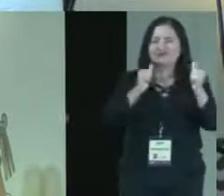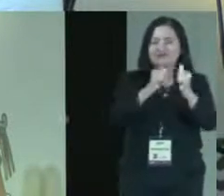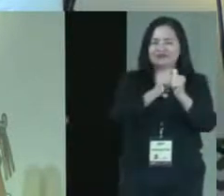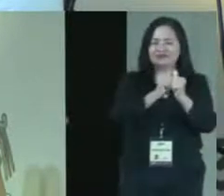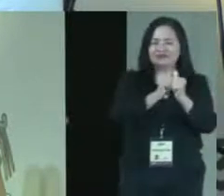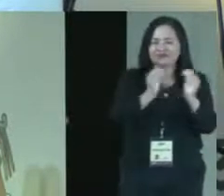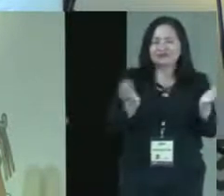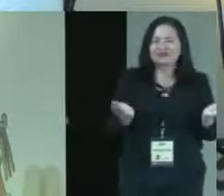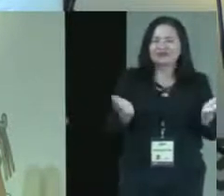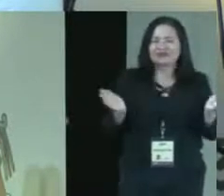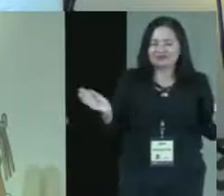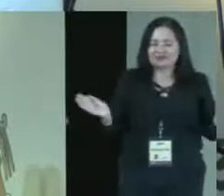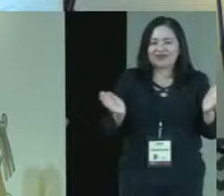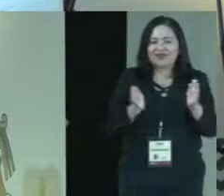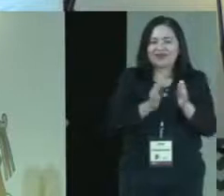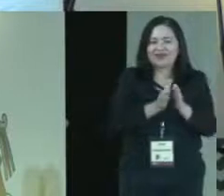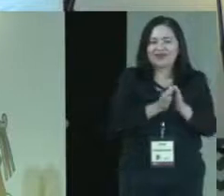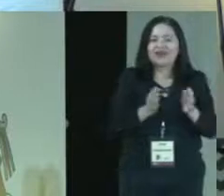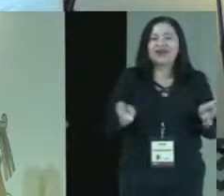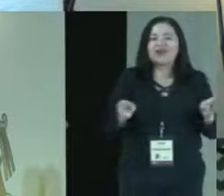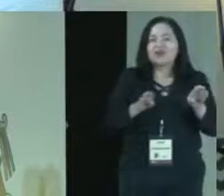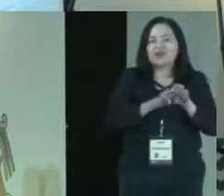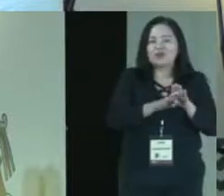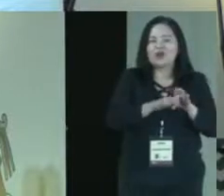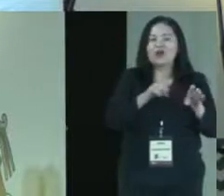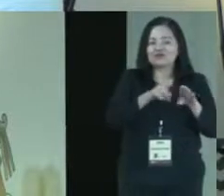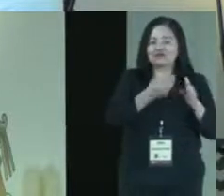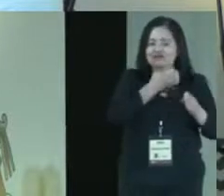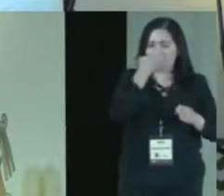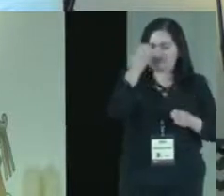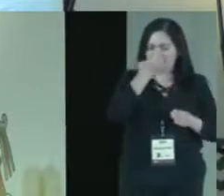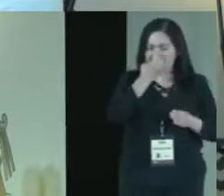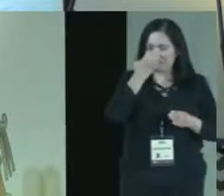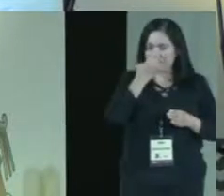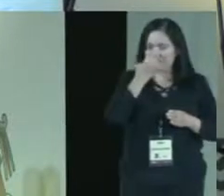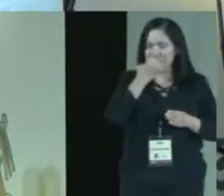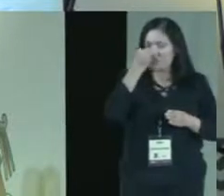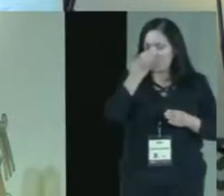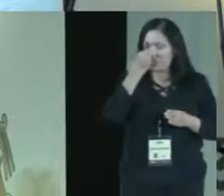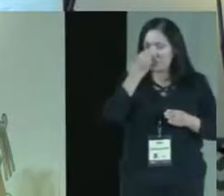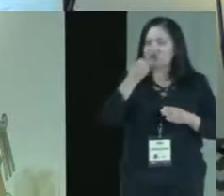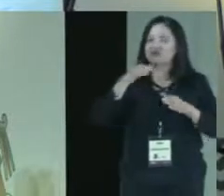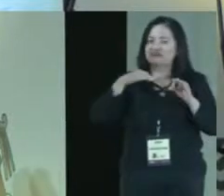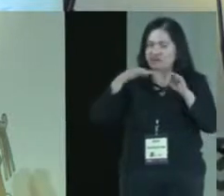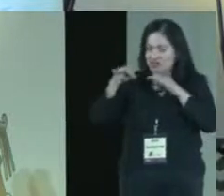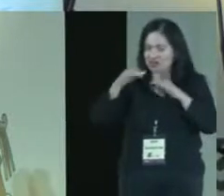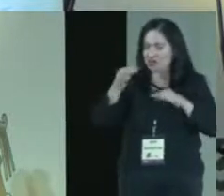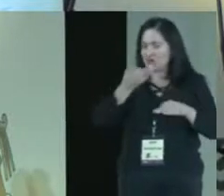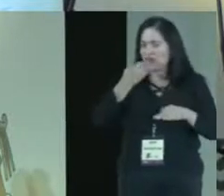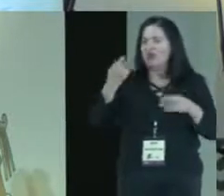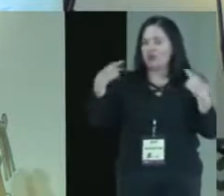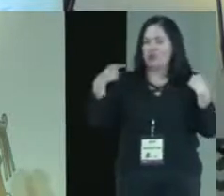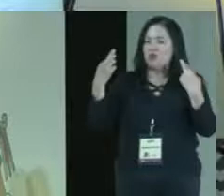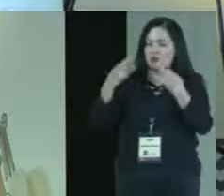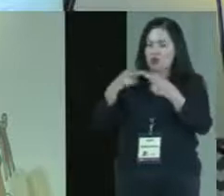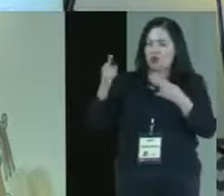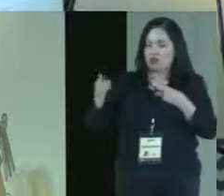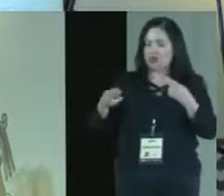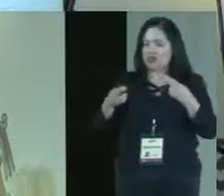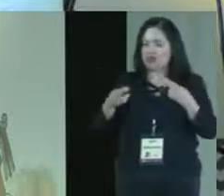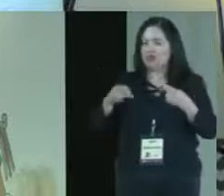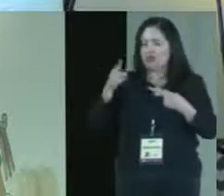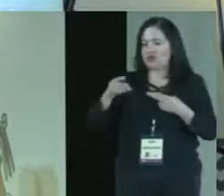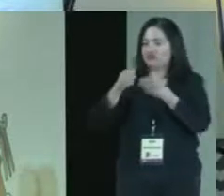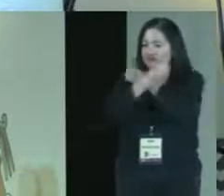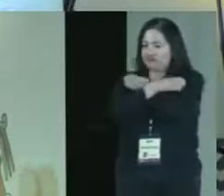ha cerrado las distancias entre su objeto de estudio, su labor académica, su labor de docente, su labor